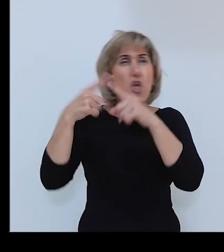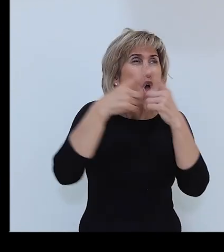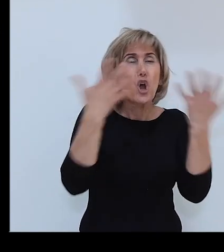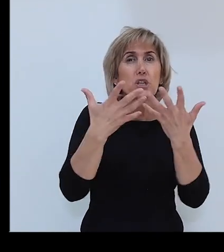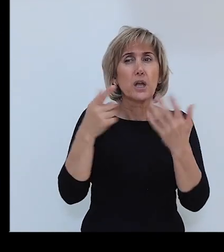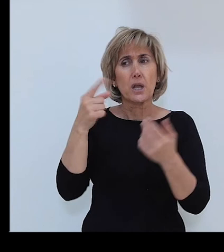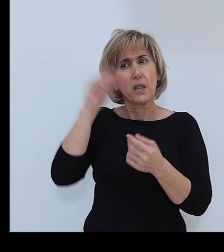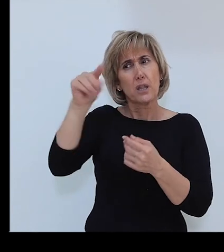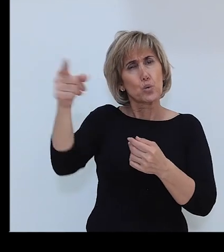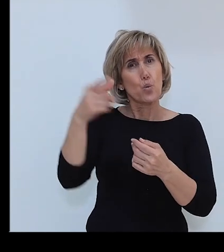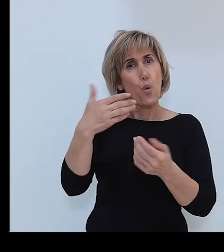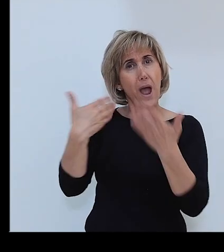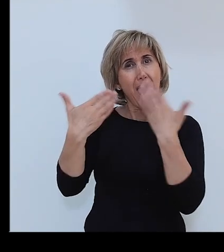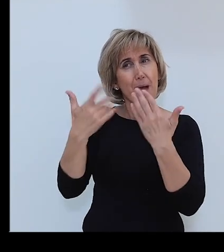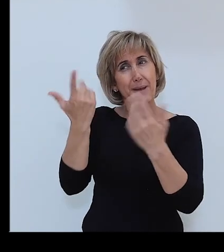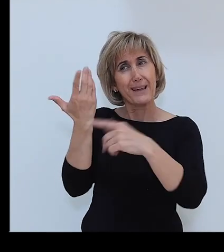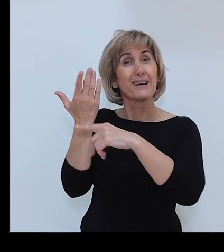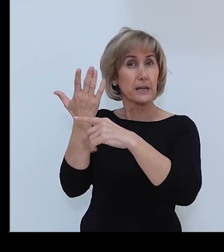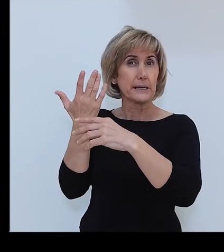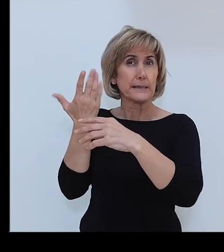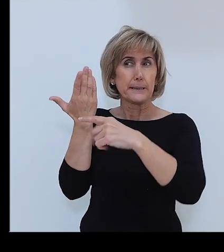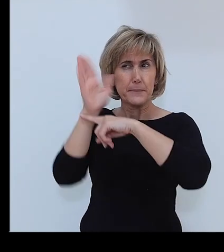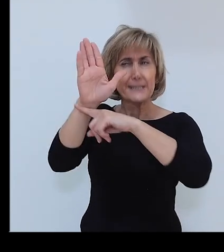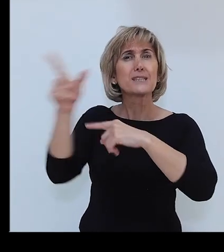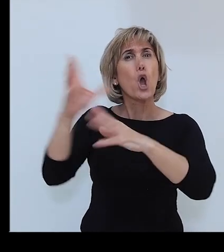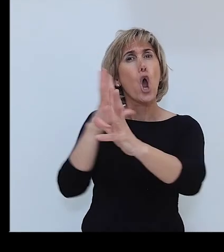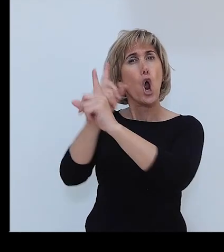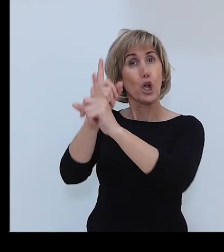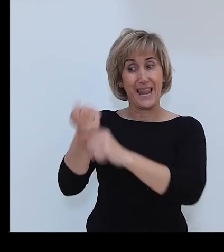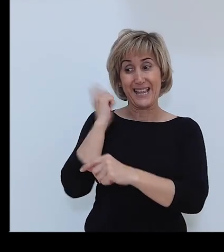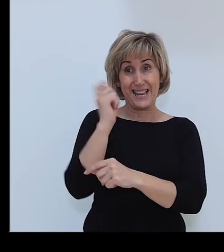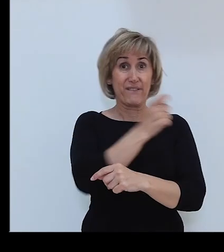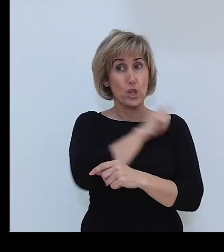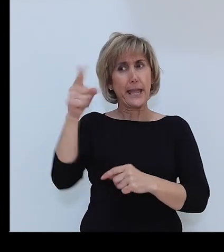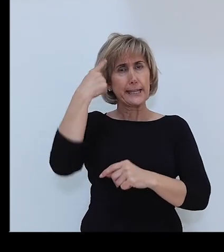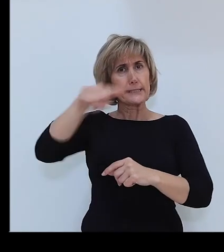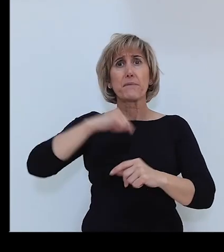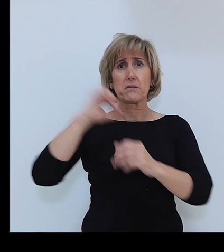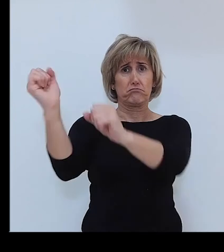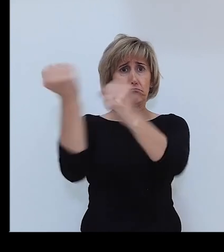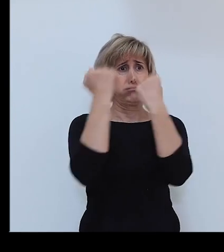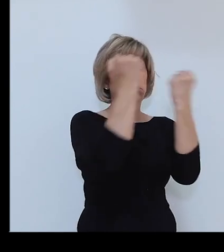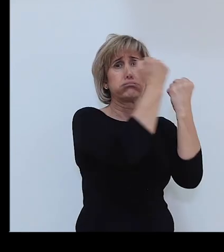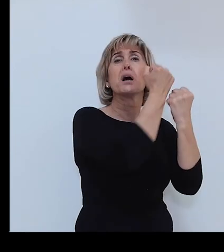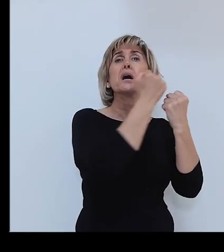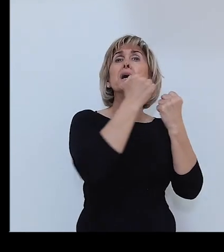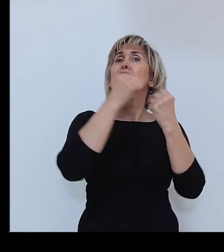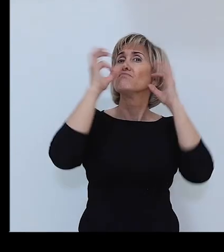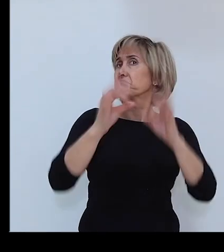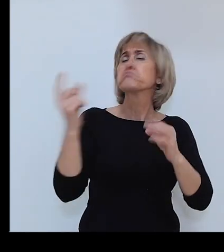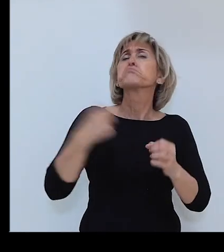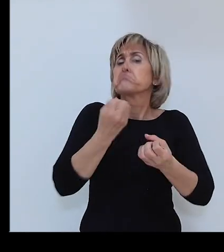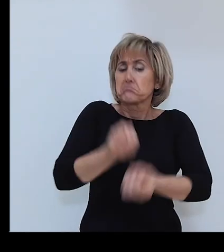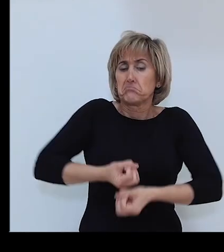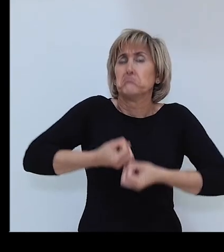valiente, era una mujer que enfrentó sus miedos cuando a ella le piden que hable de ese posición en contra